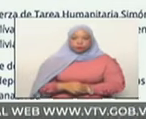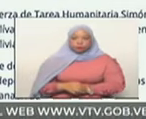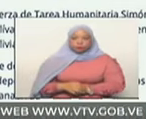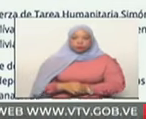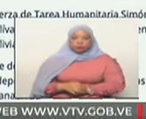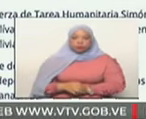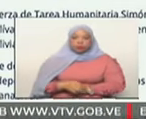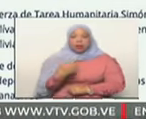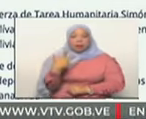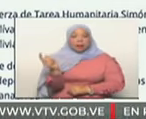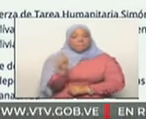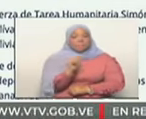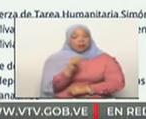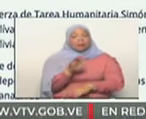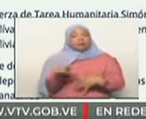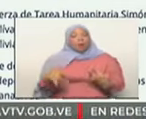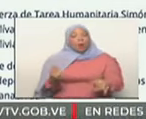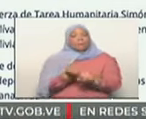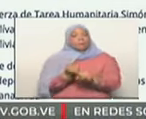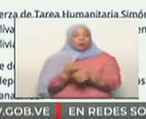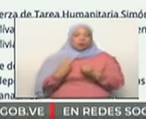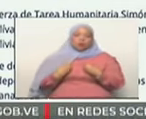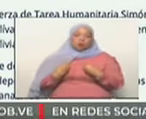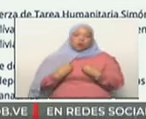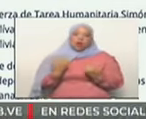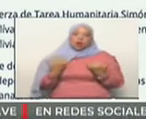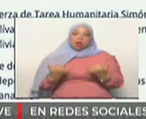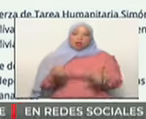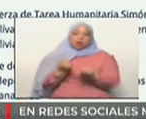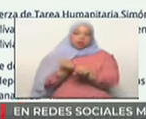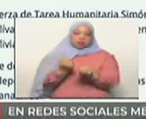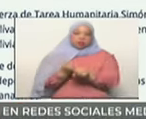celebrado estos 3 meses, además ha recordado lo que vivió, pero